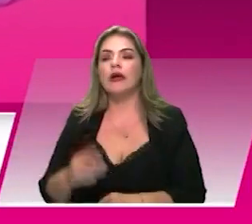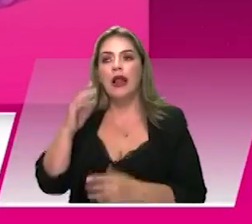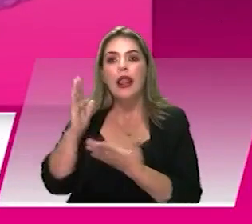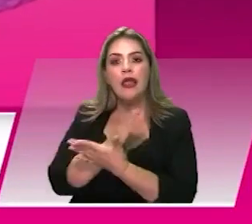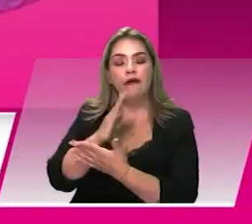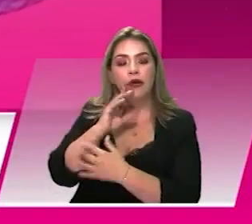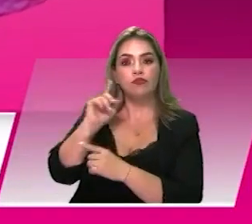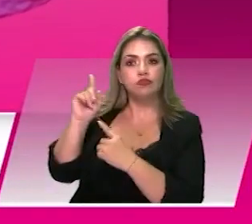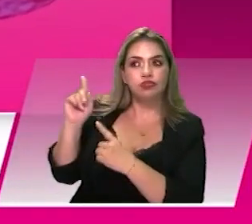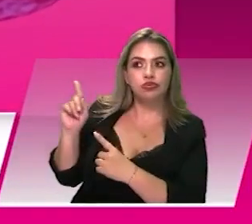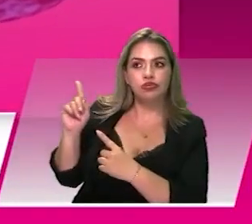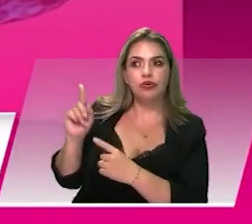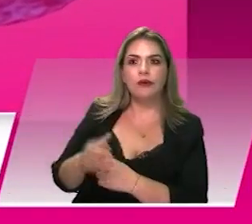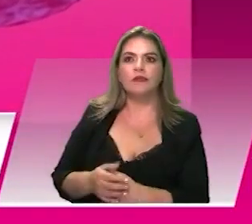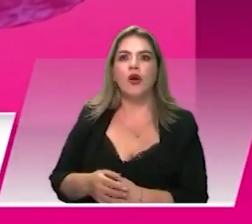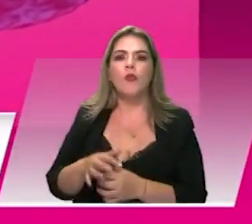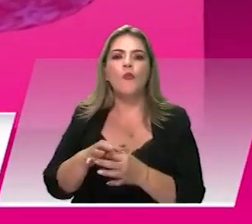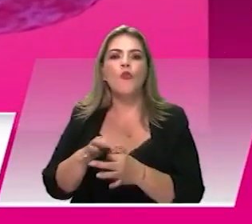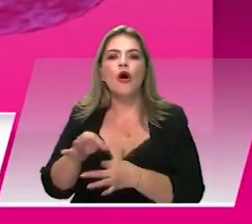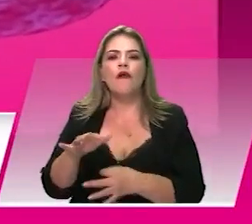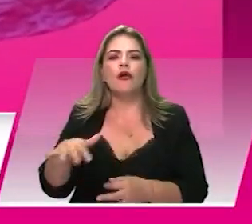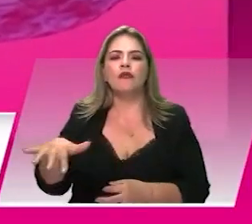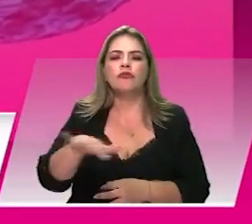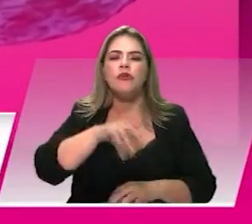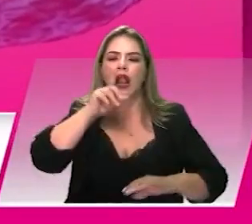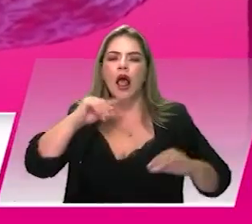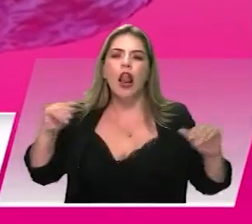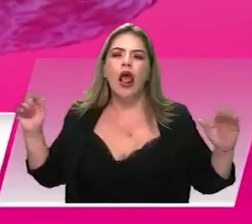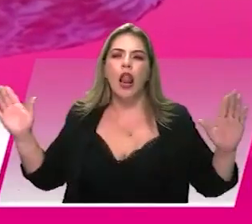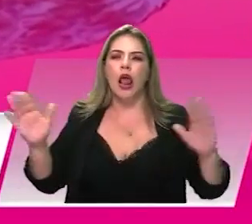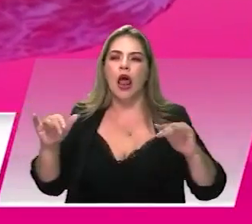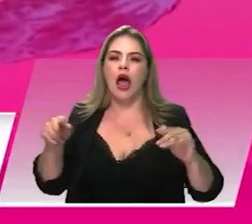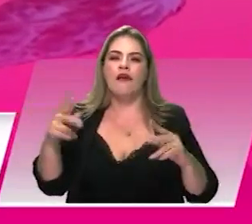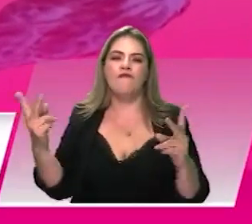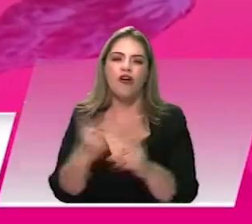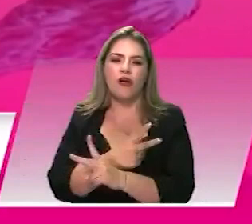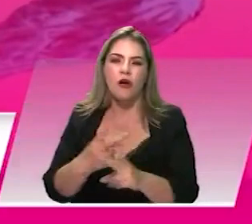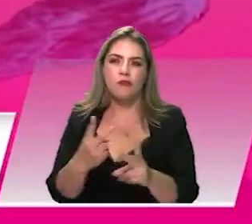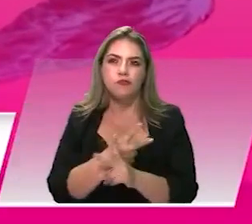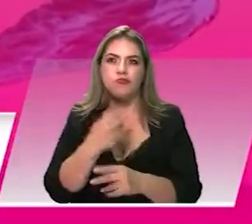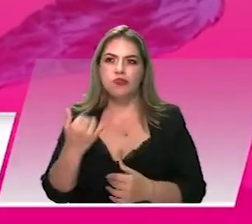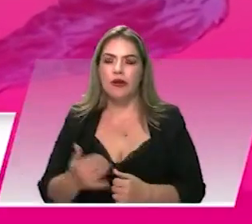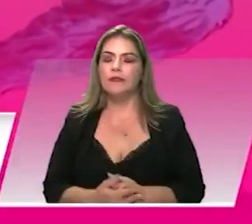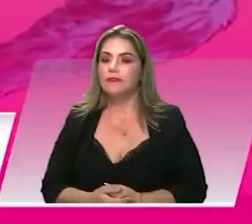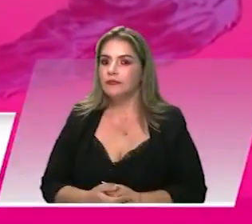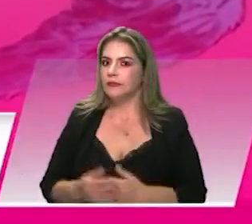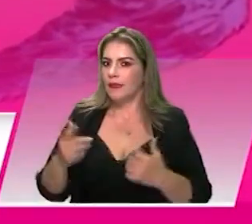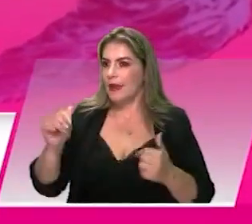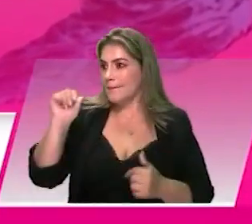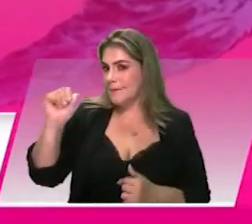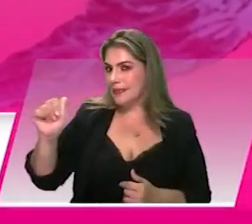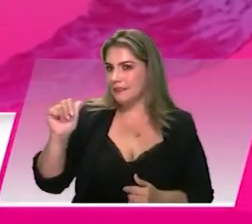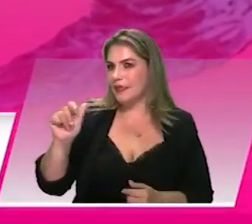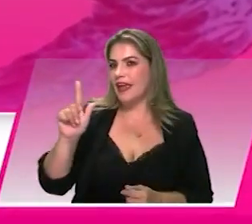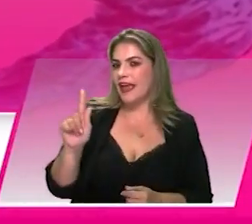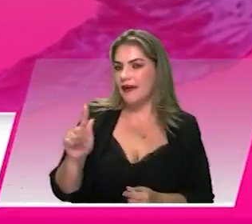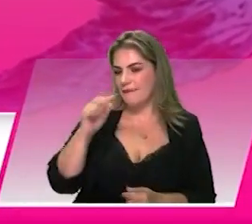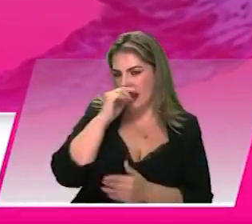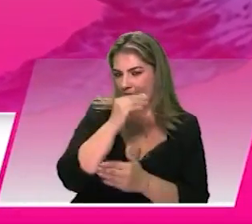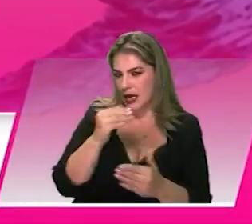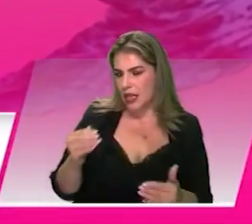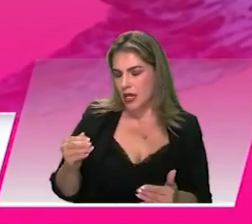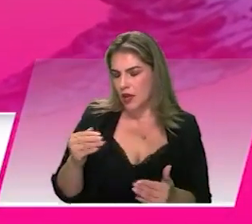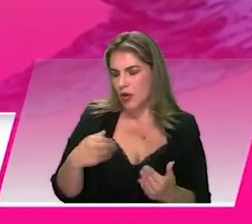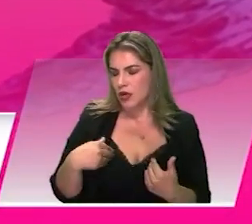historia de un pueblo repleto de aves al que llega el conflicto armado. La narración se da desde la mirada de Efe, un niño al que sus padres envían a un